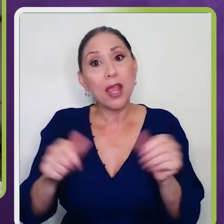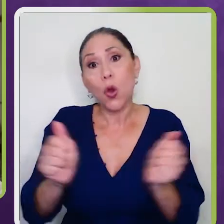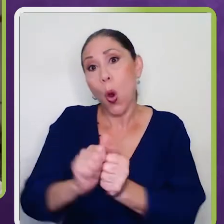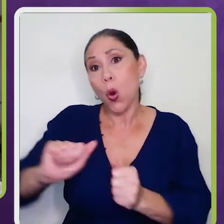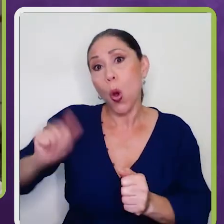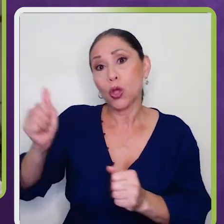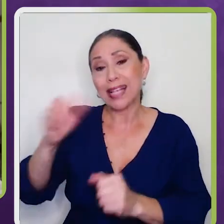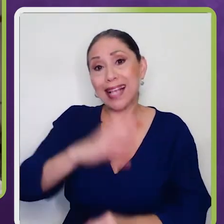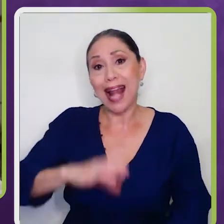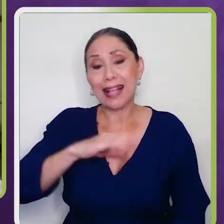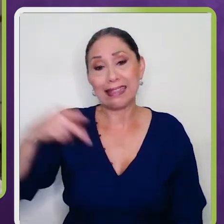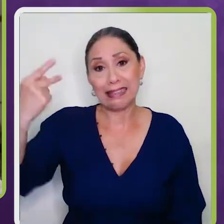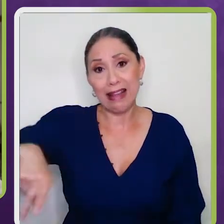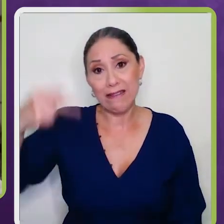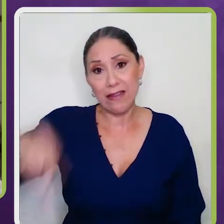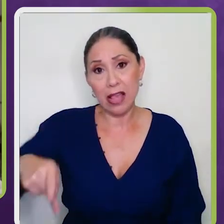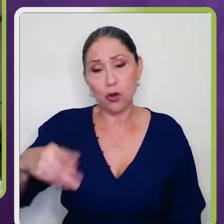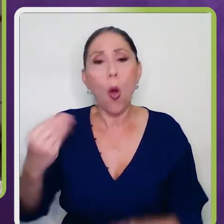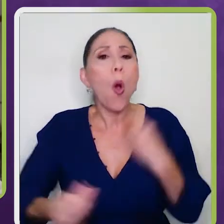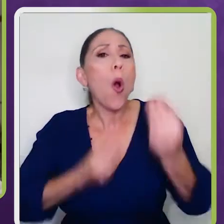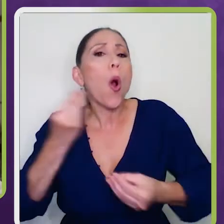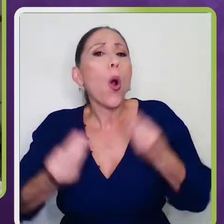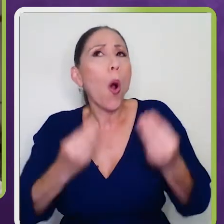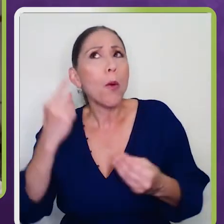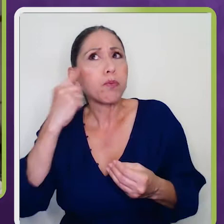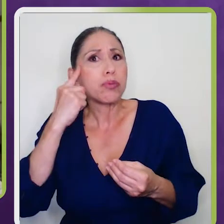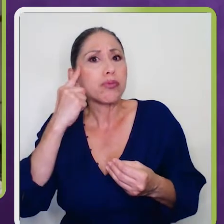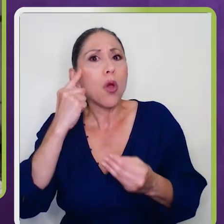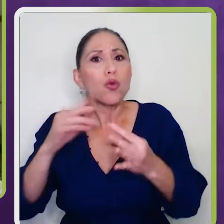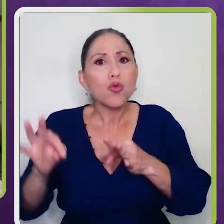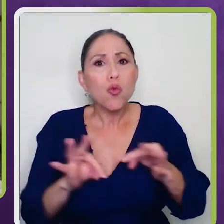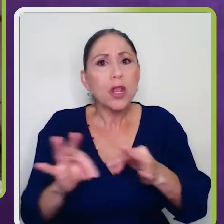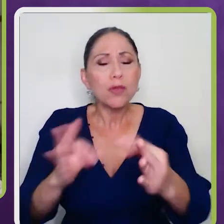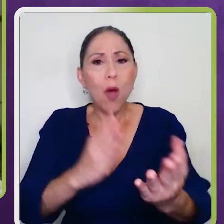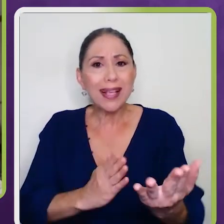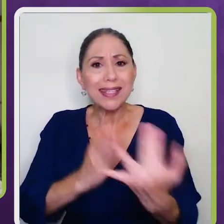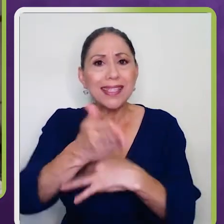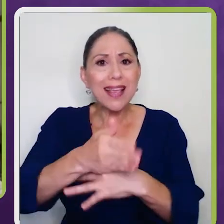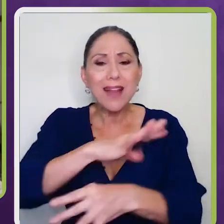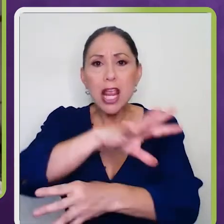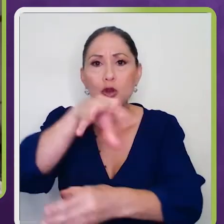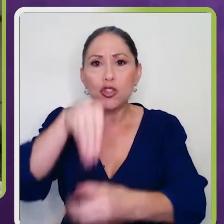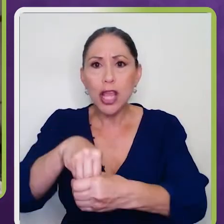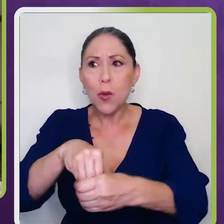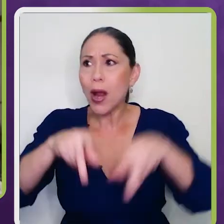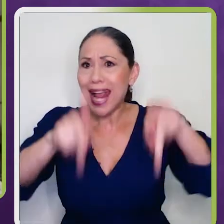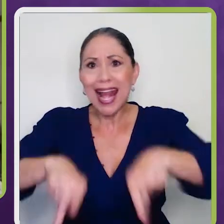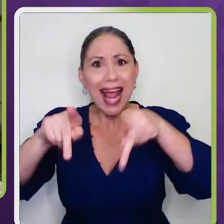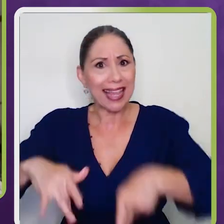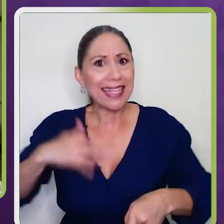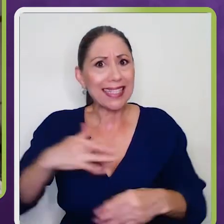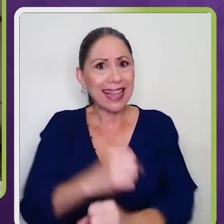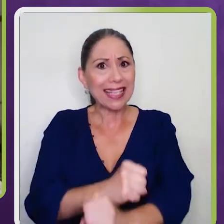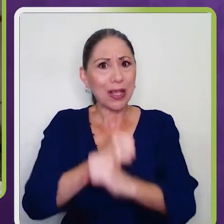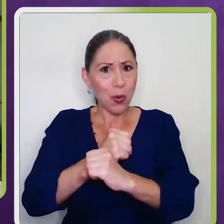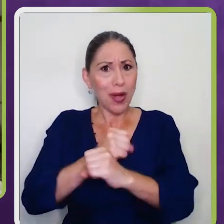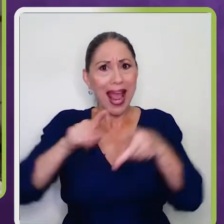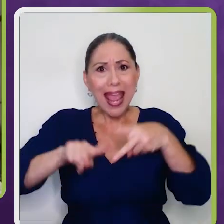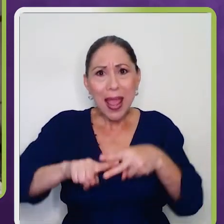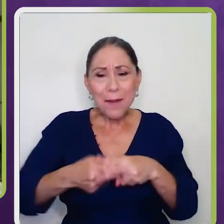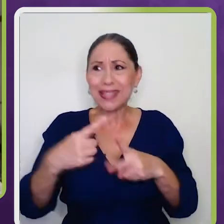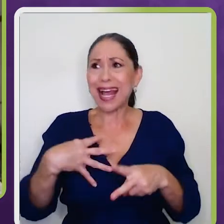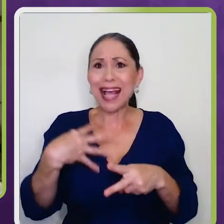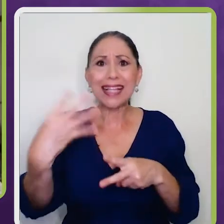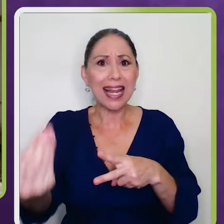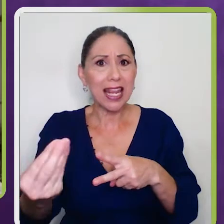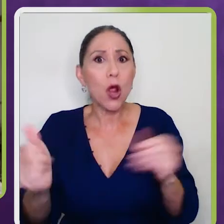riesgo, ¿verdad? ¿Cómo garantizar que sea un turismo accesible, inclusivo, y que la gente se sienta segura de empezar a salir y de en burbuja pues